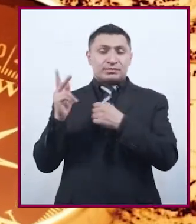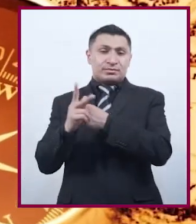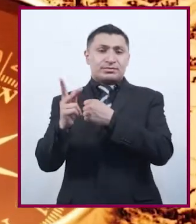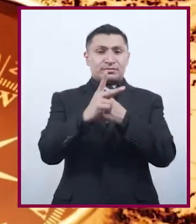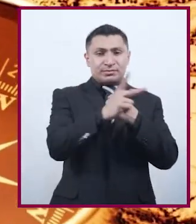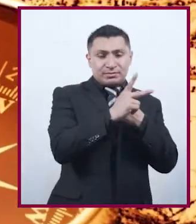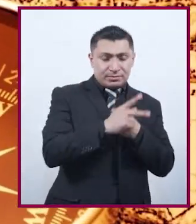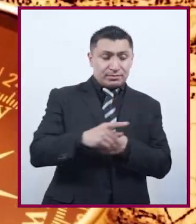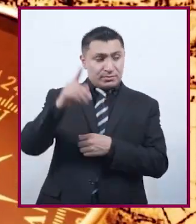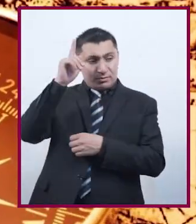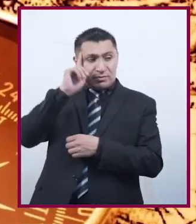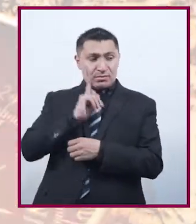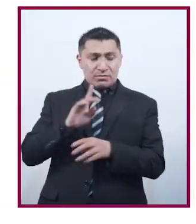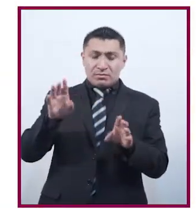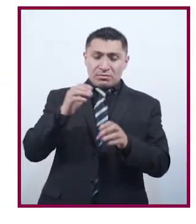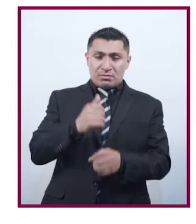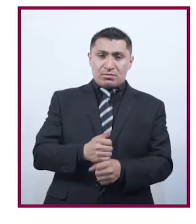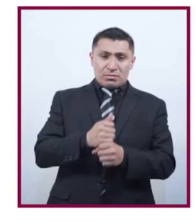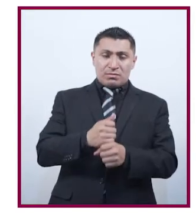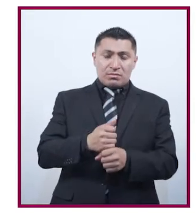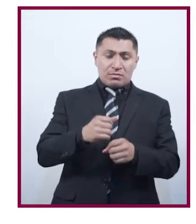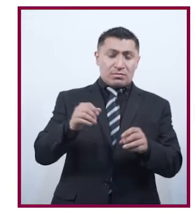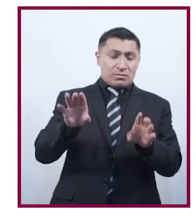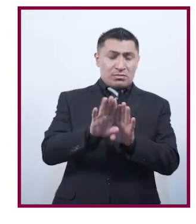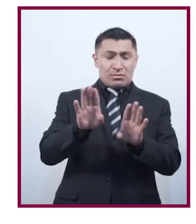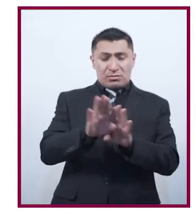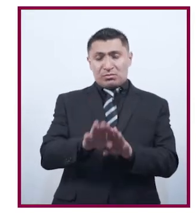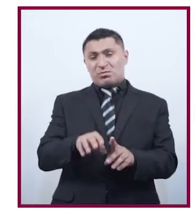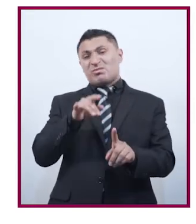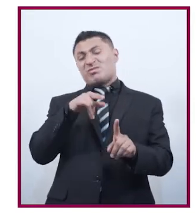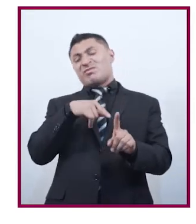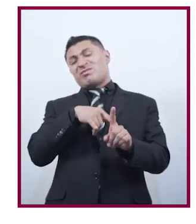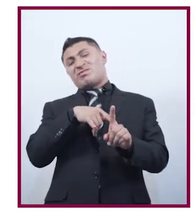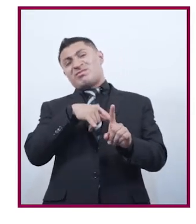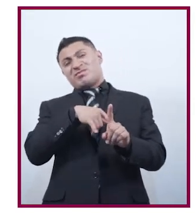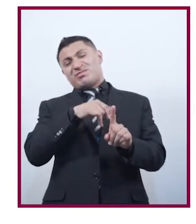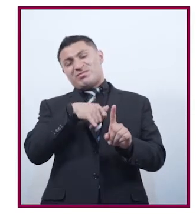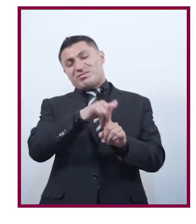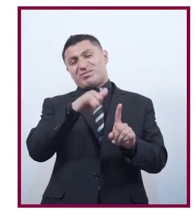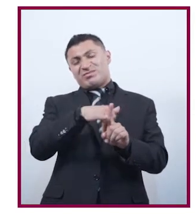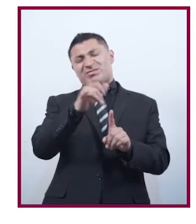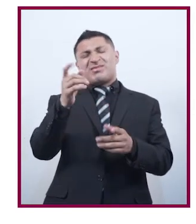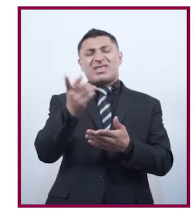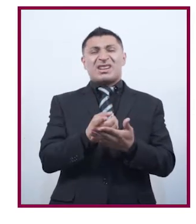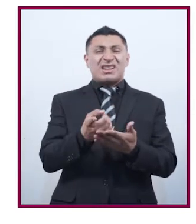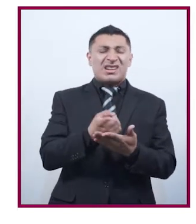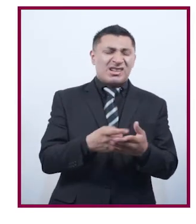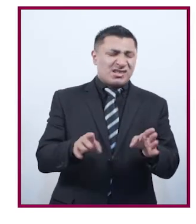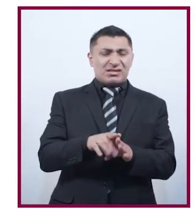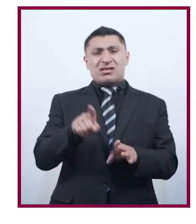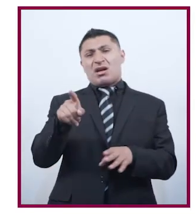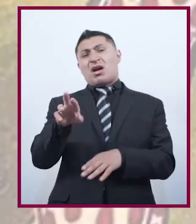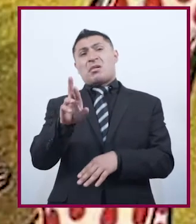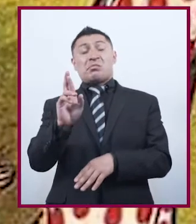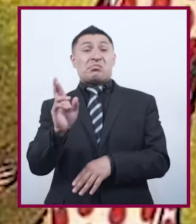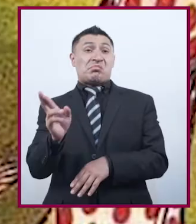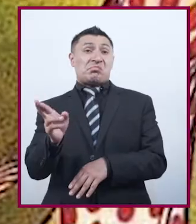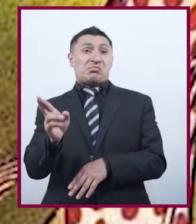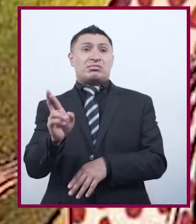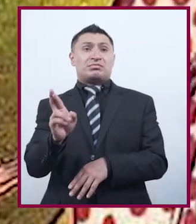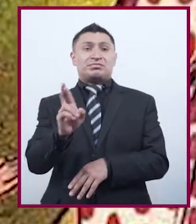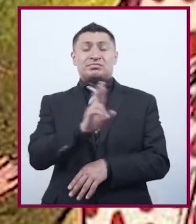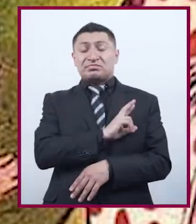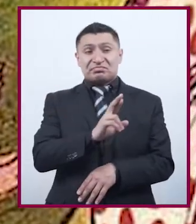en la mayoría de los países, las mujeres sufragistas eran ridiculizadas, caricaturizadas, dibujadas como